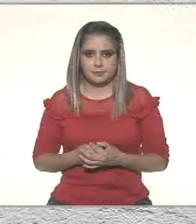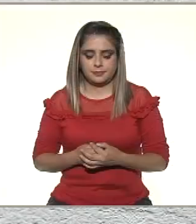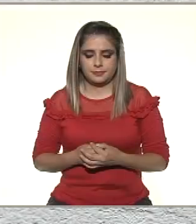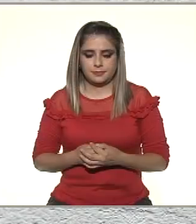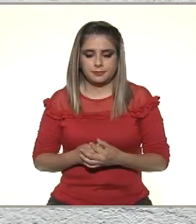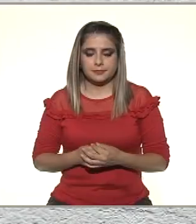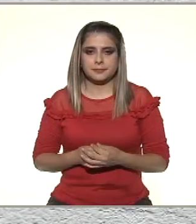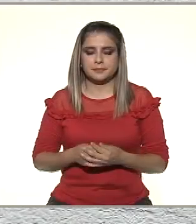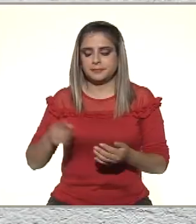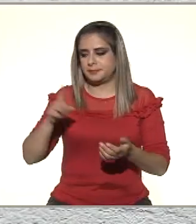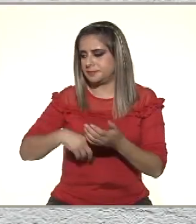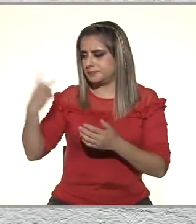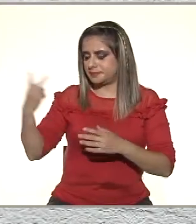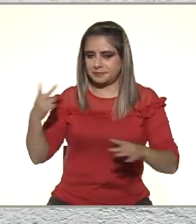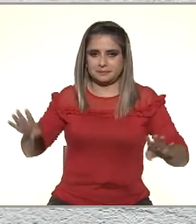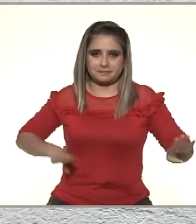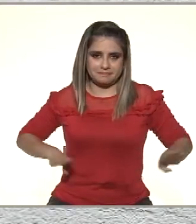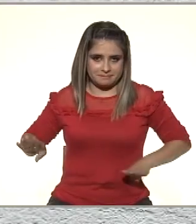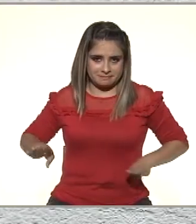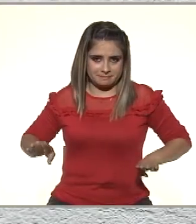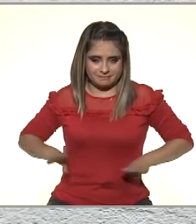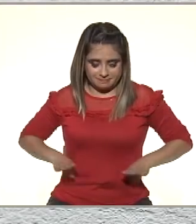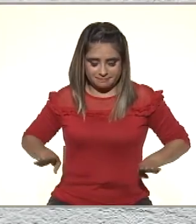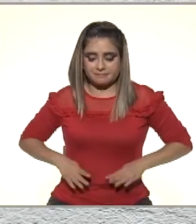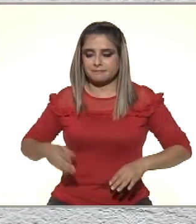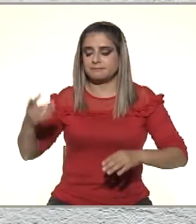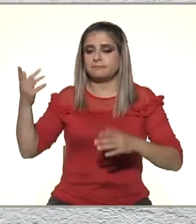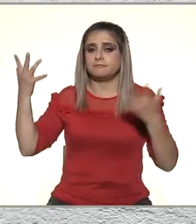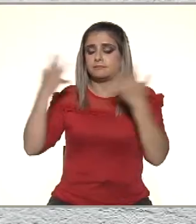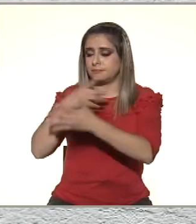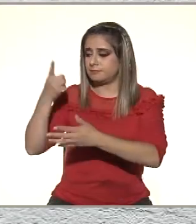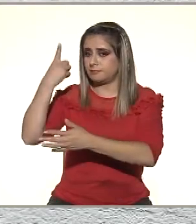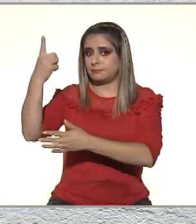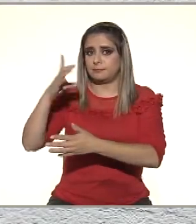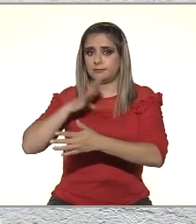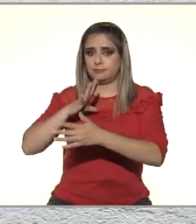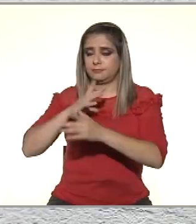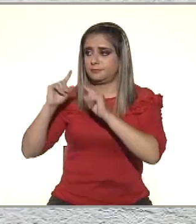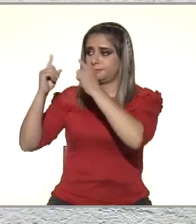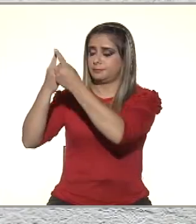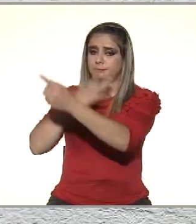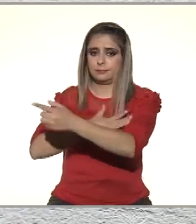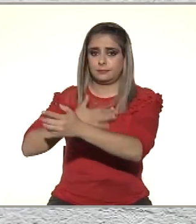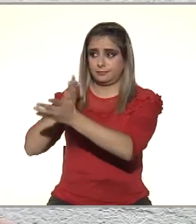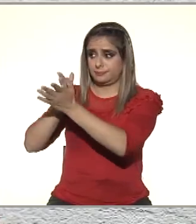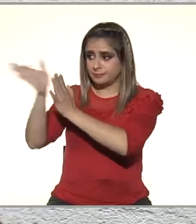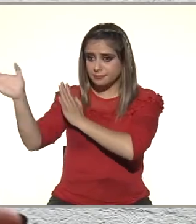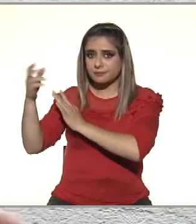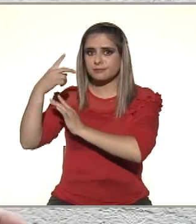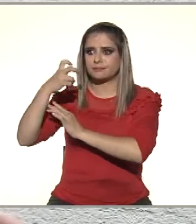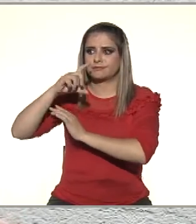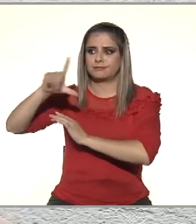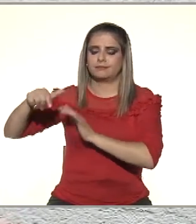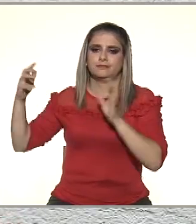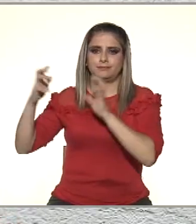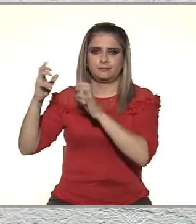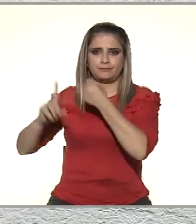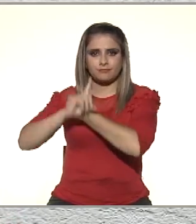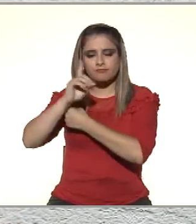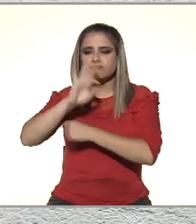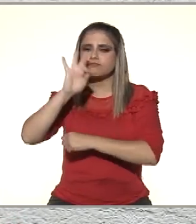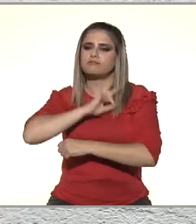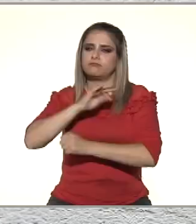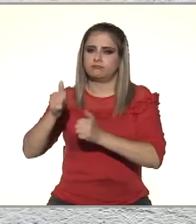Cuando una pareja atraviesa por una infidelidad, esta puede entrar en una severa crisis e incluso en un